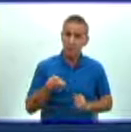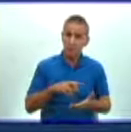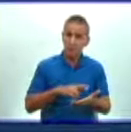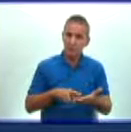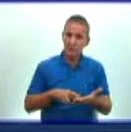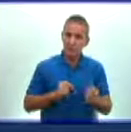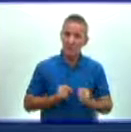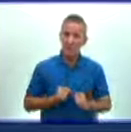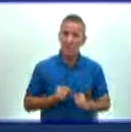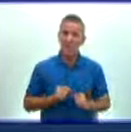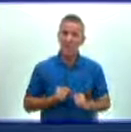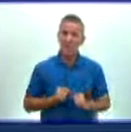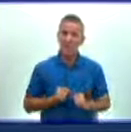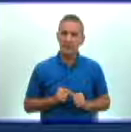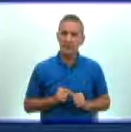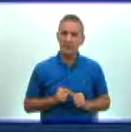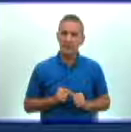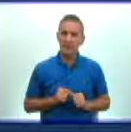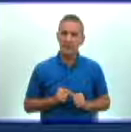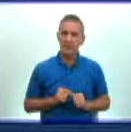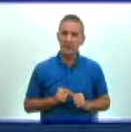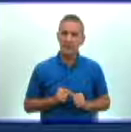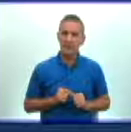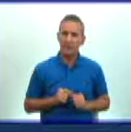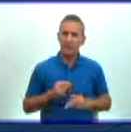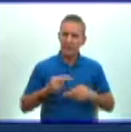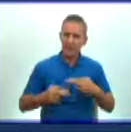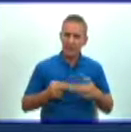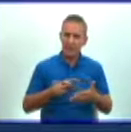A ver, apropiense de su texto.